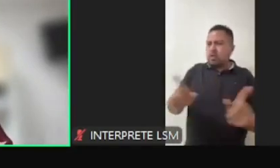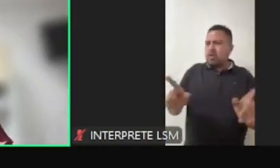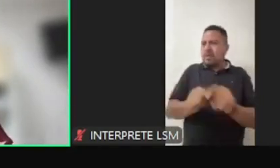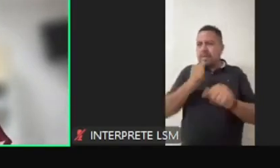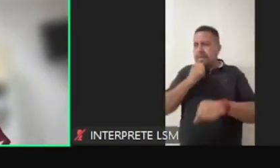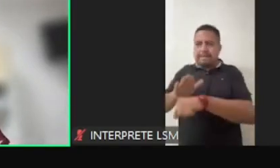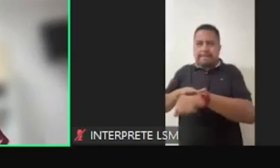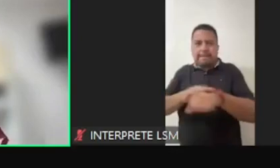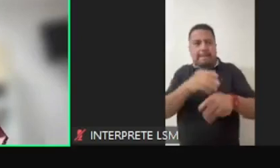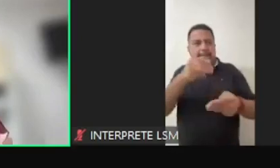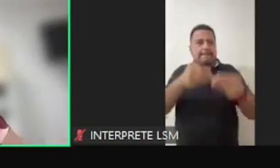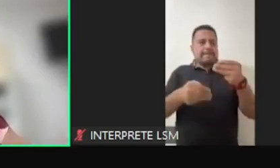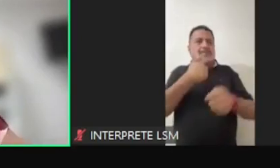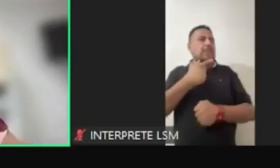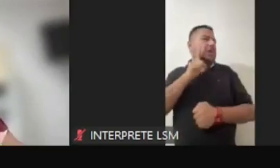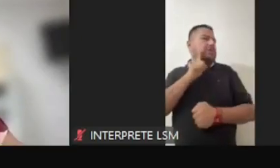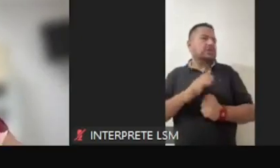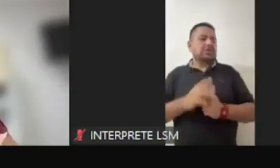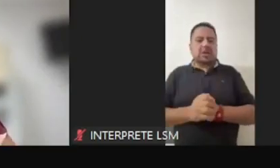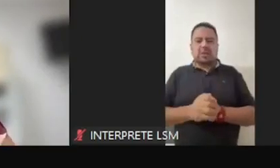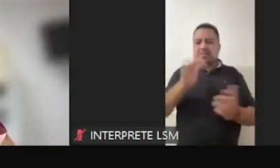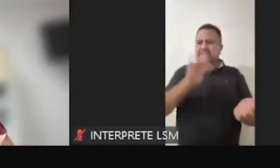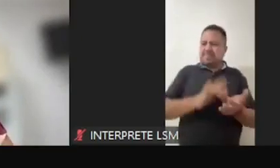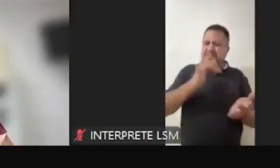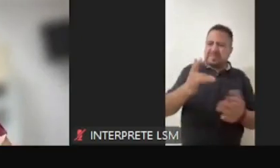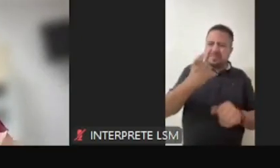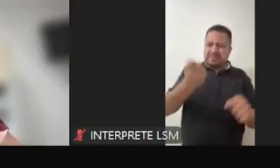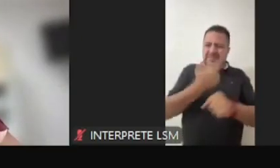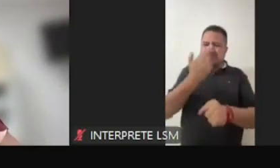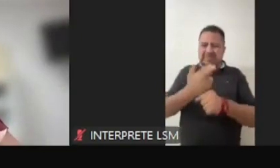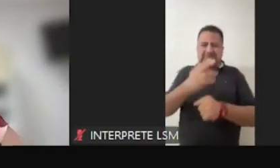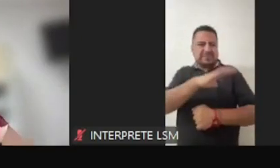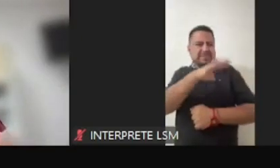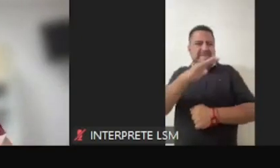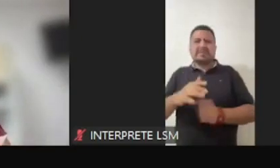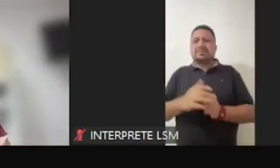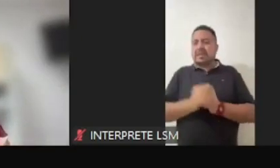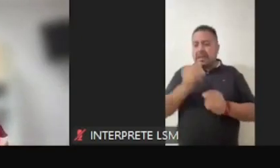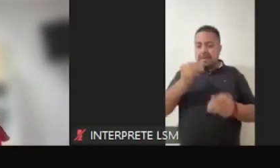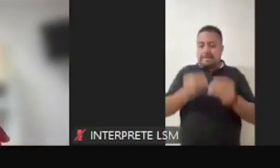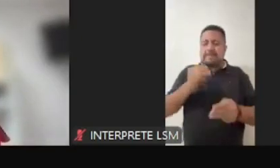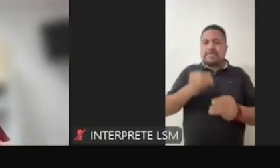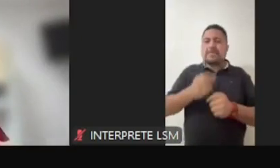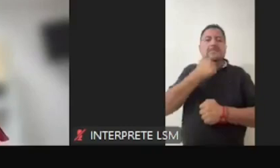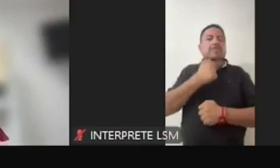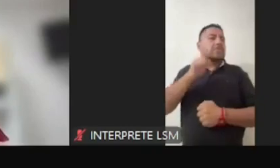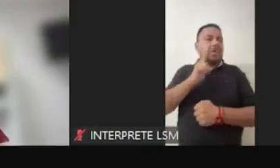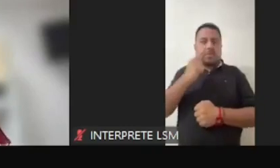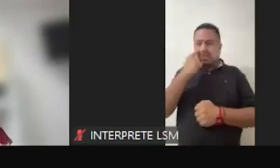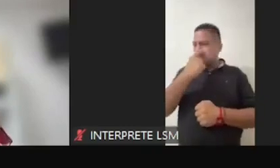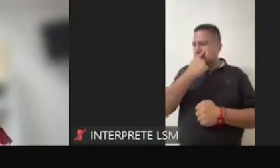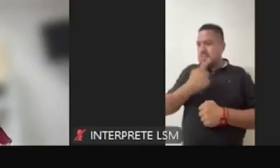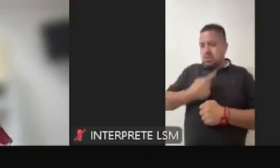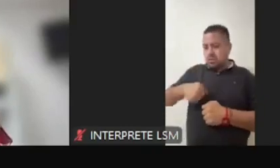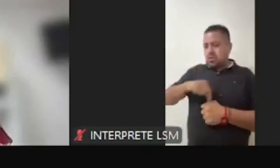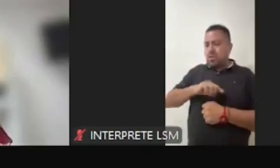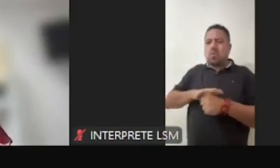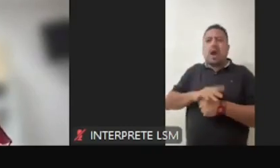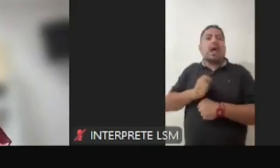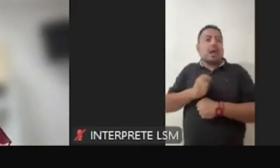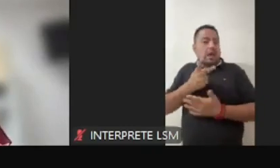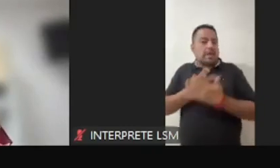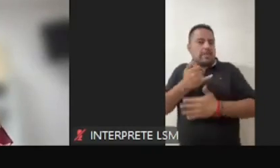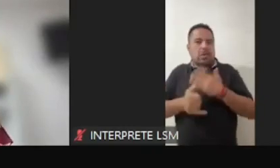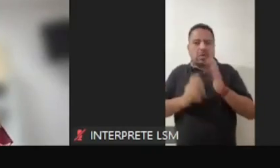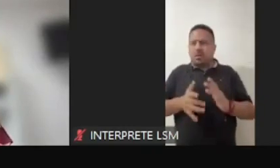magistradas magistrado Gracias secretaria general magistradas magistrado está nuestra consideración los proyectos de los que